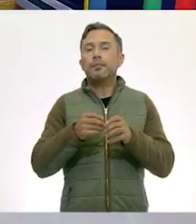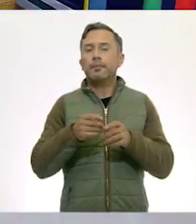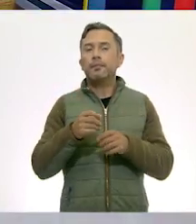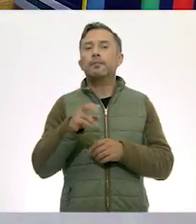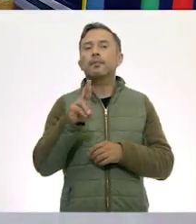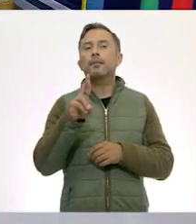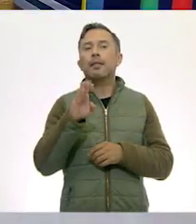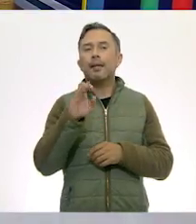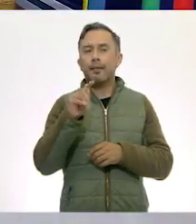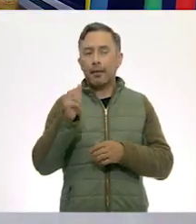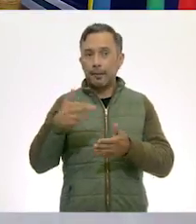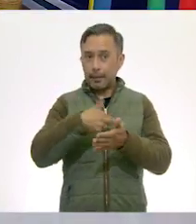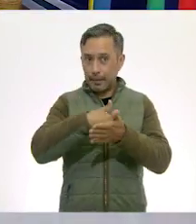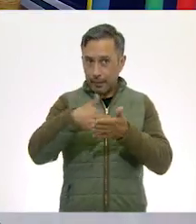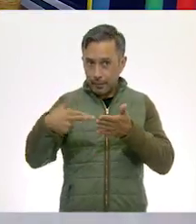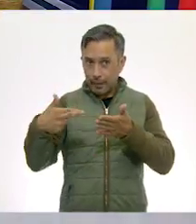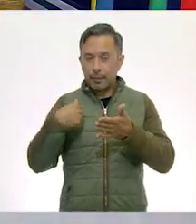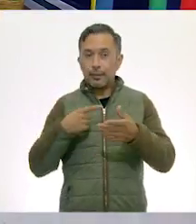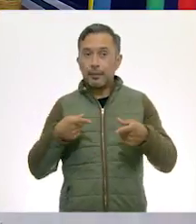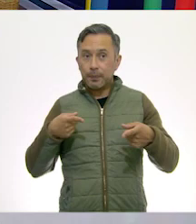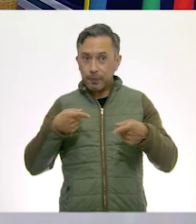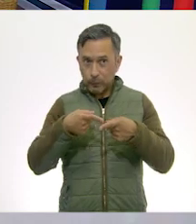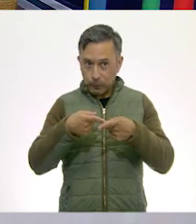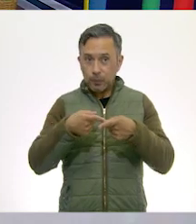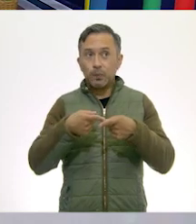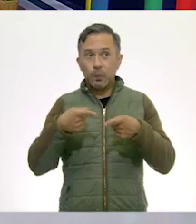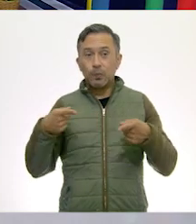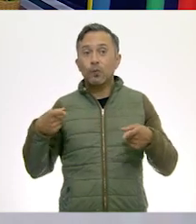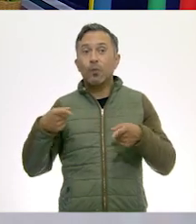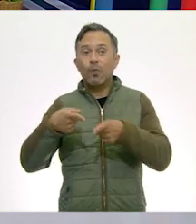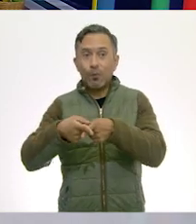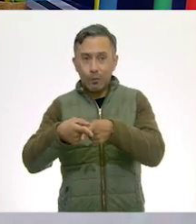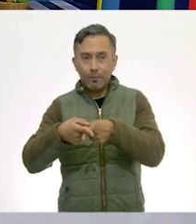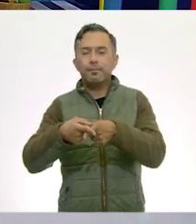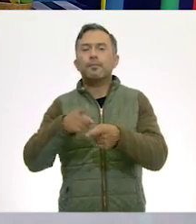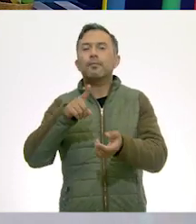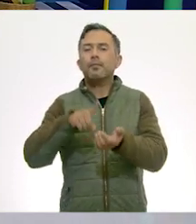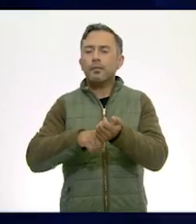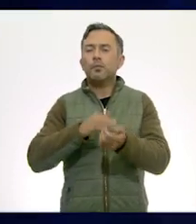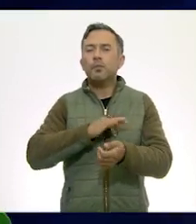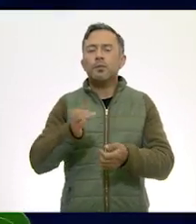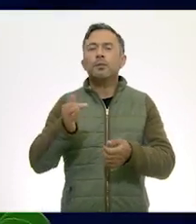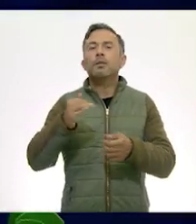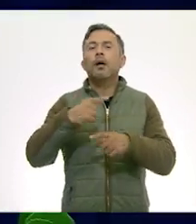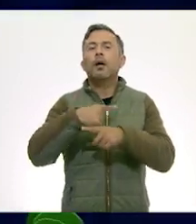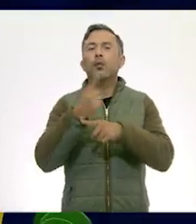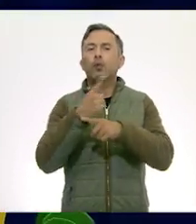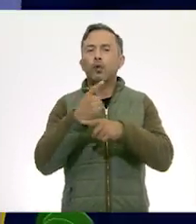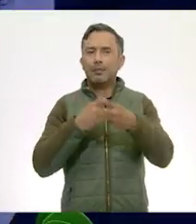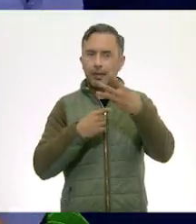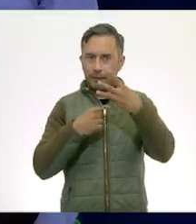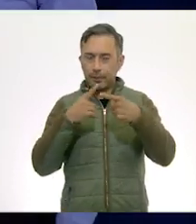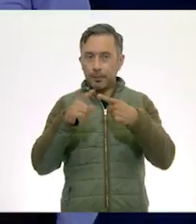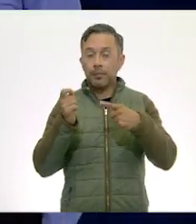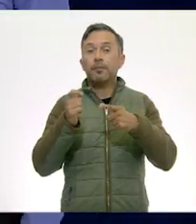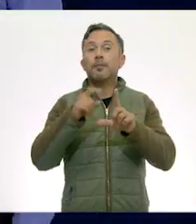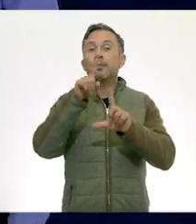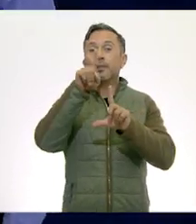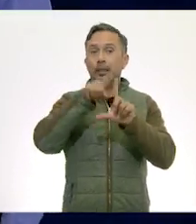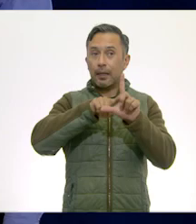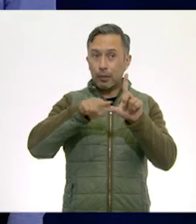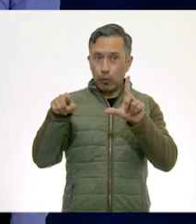secantes, perpendiculares y oblicuas que nos formen 3 tipos de ángulos. Ángulos rectos,